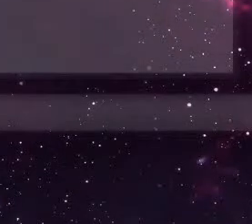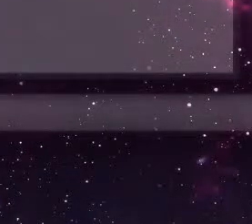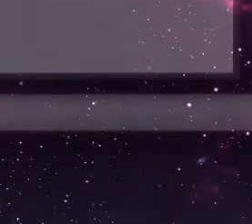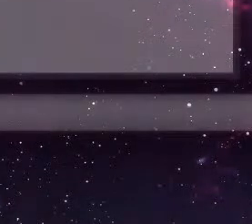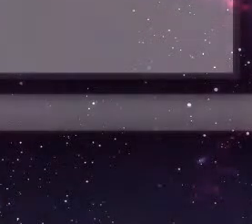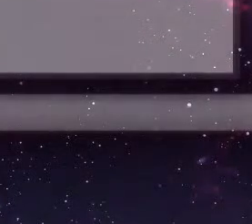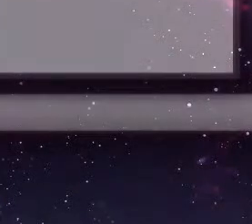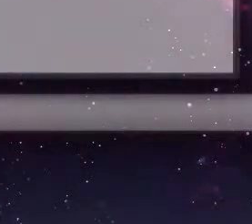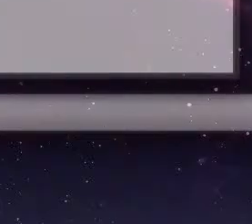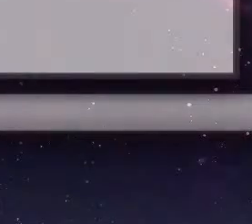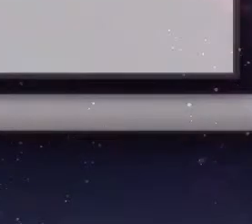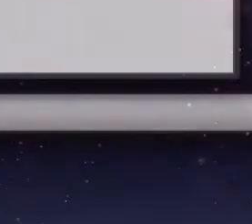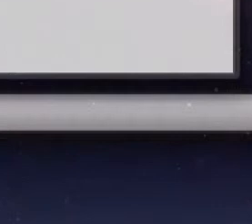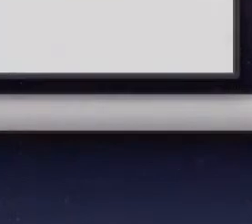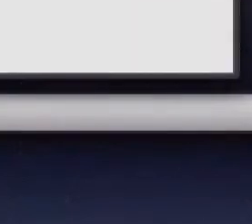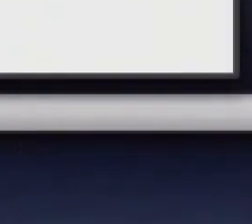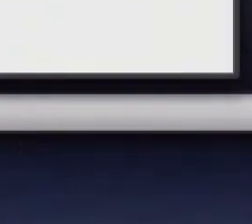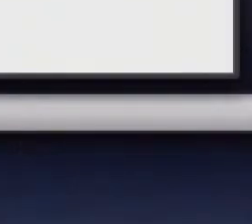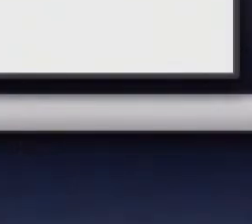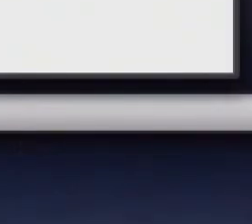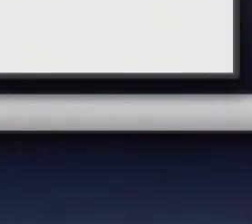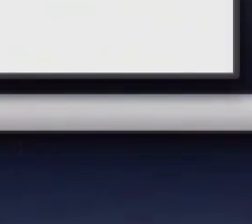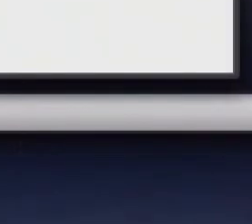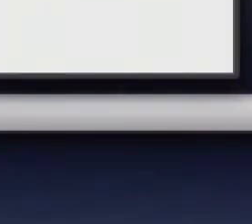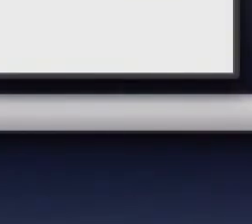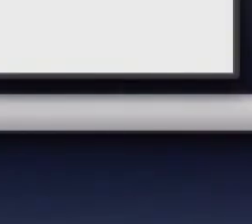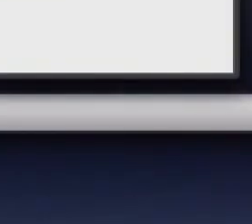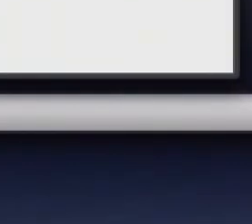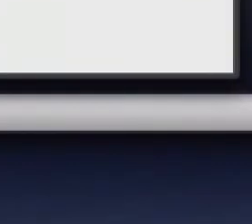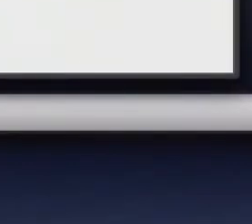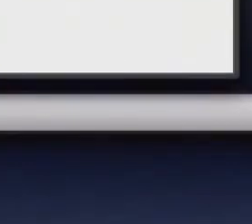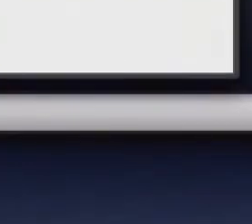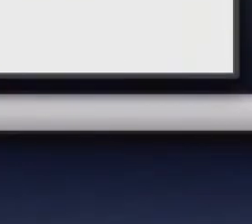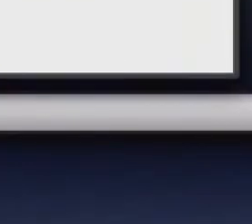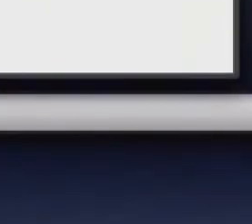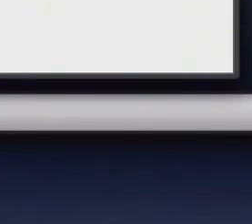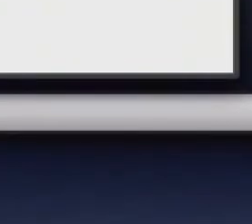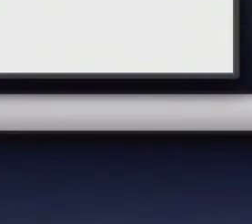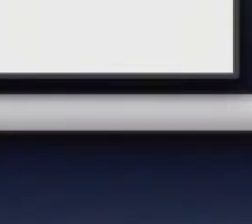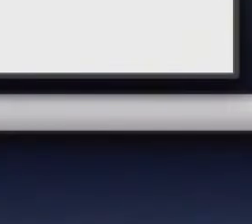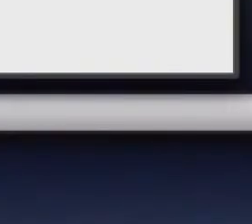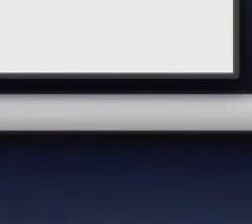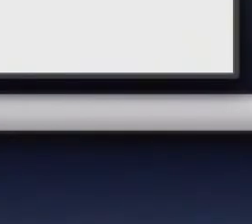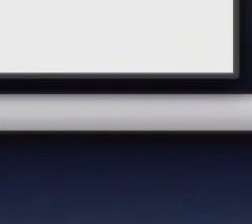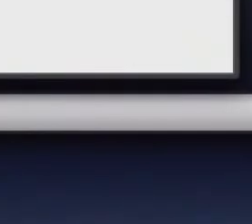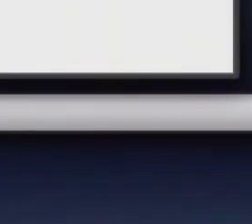es. Mi conciencia la tengo muy tranquila. Sin pito, pero...